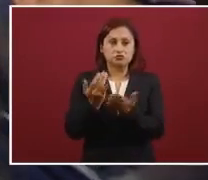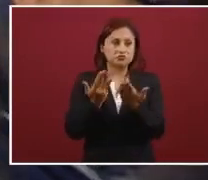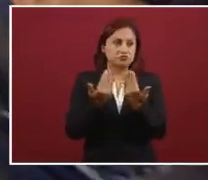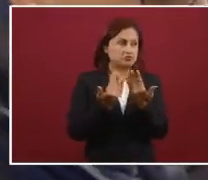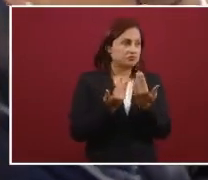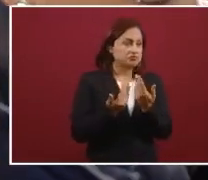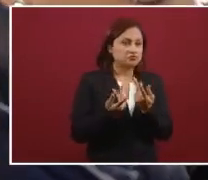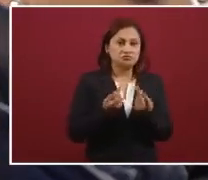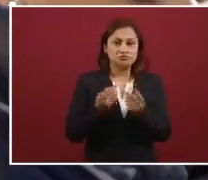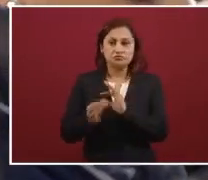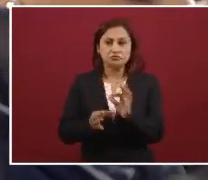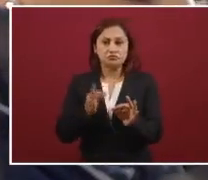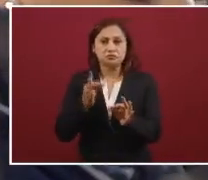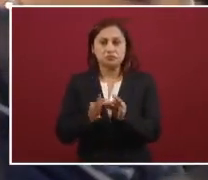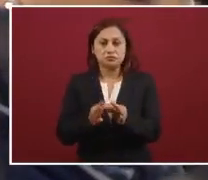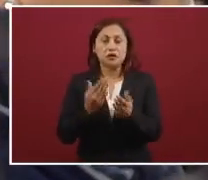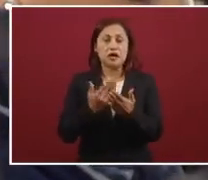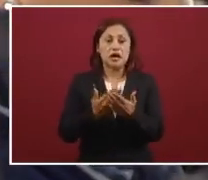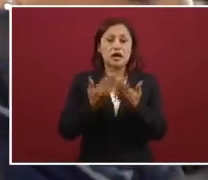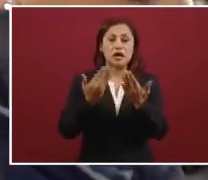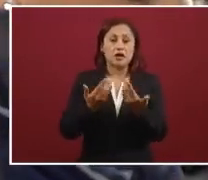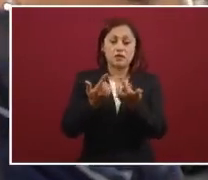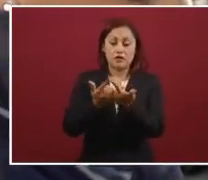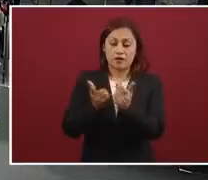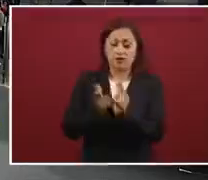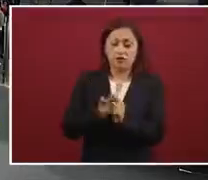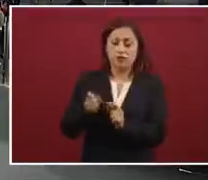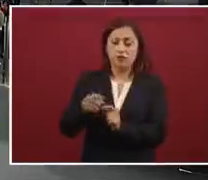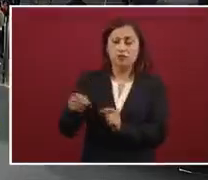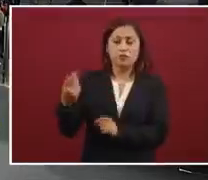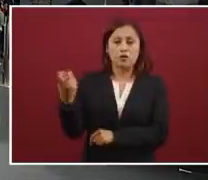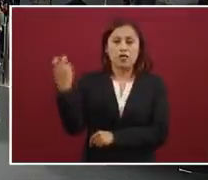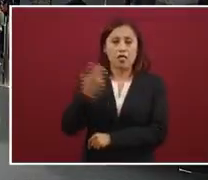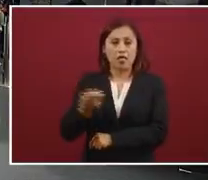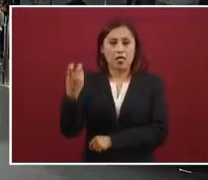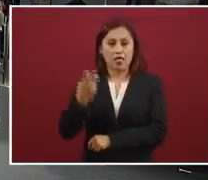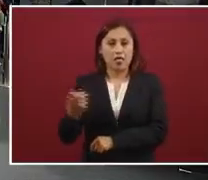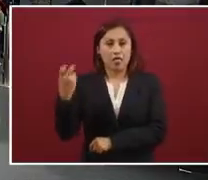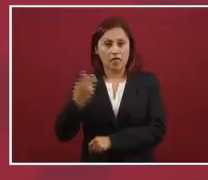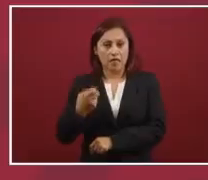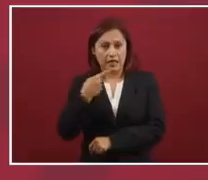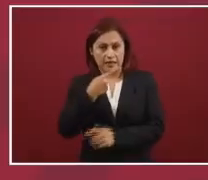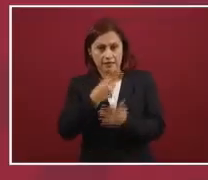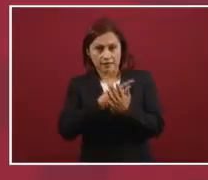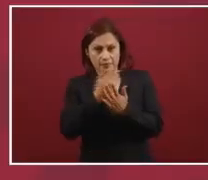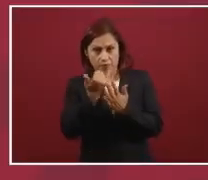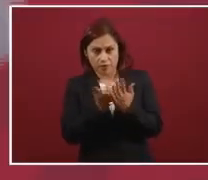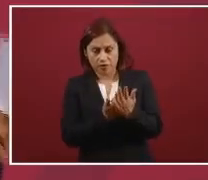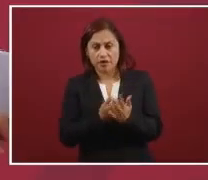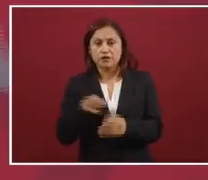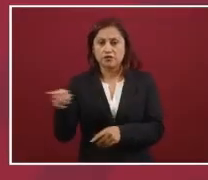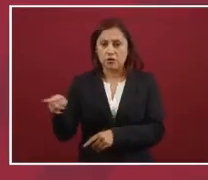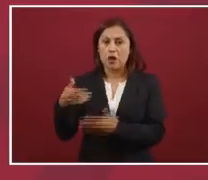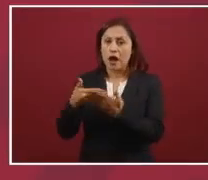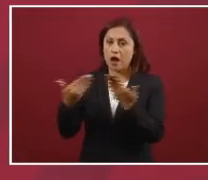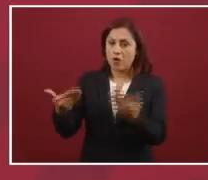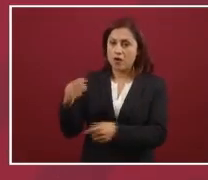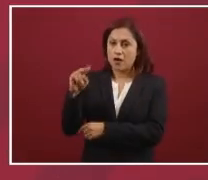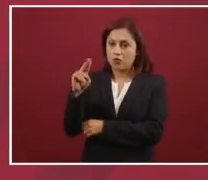responde usted? No nada más sus adversarios, también Carlos Urzúa. No, pero es que yo mismo decía de que no estaba de